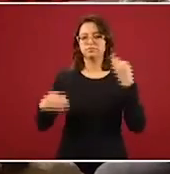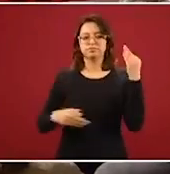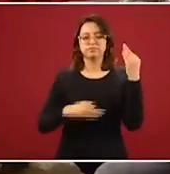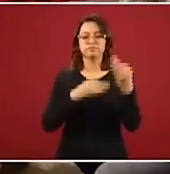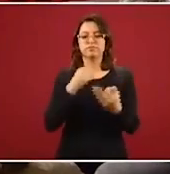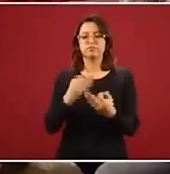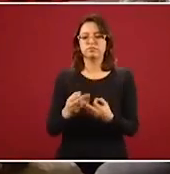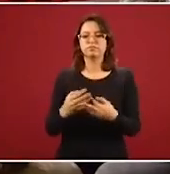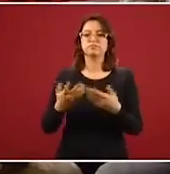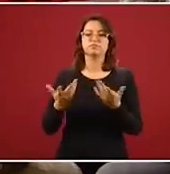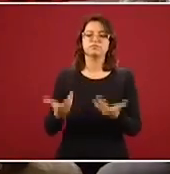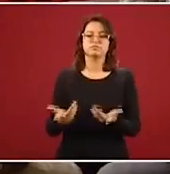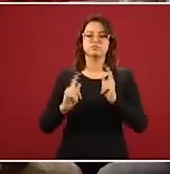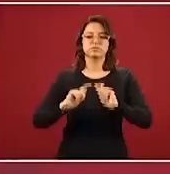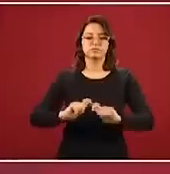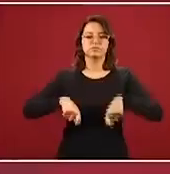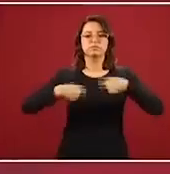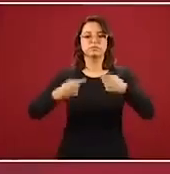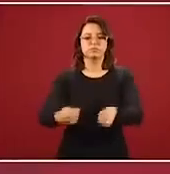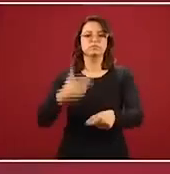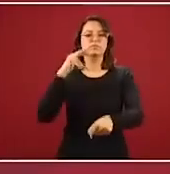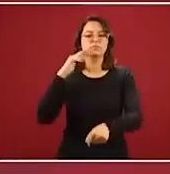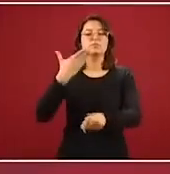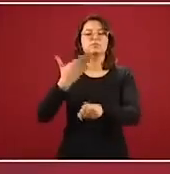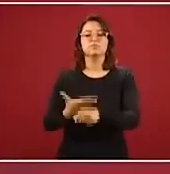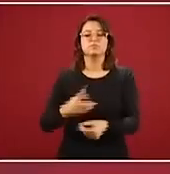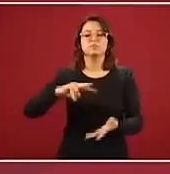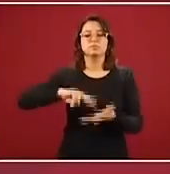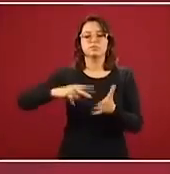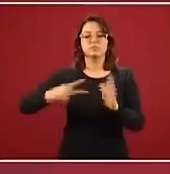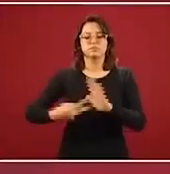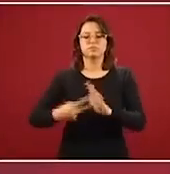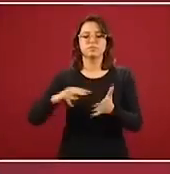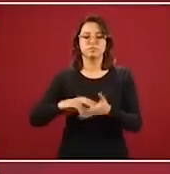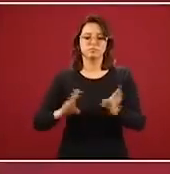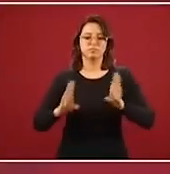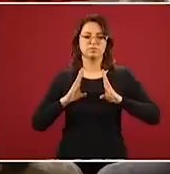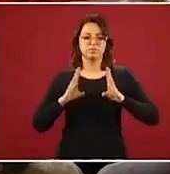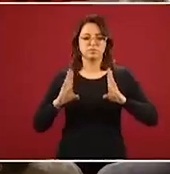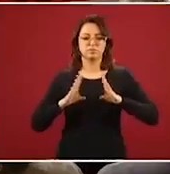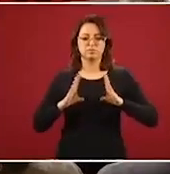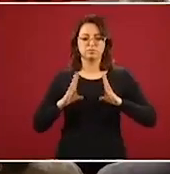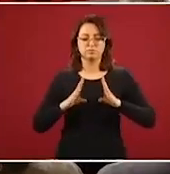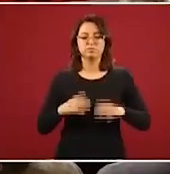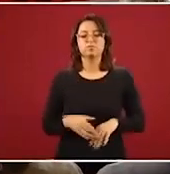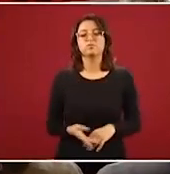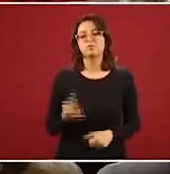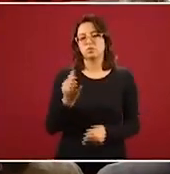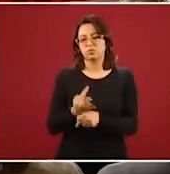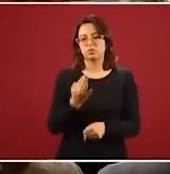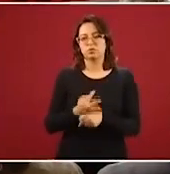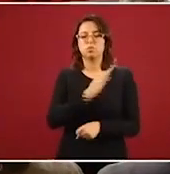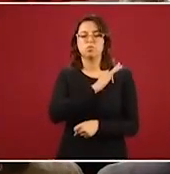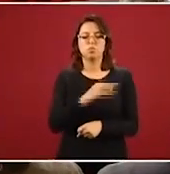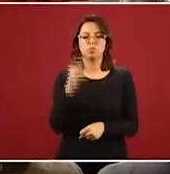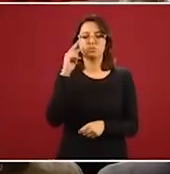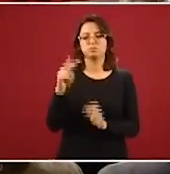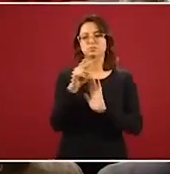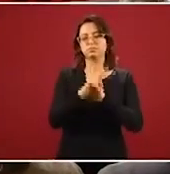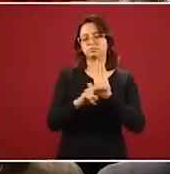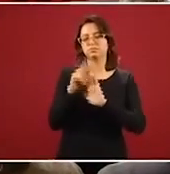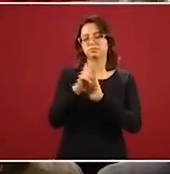Todos estos trabajos a cargo de personal de ingenieros militares. Entonces van a ver ustedes el video, estas